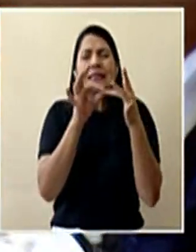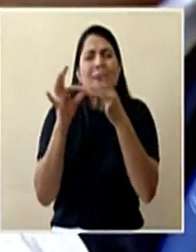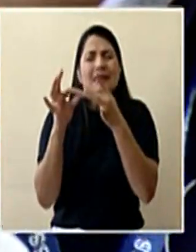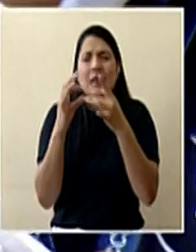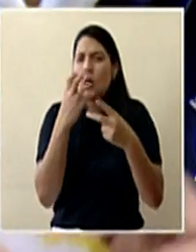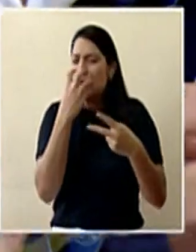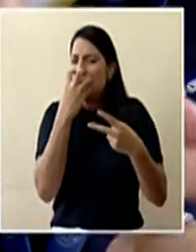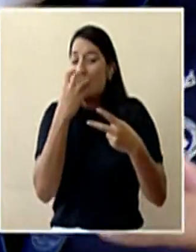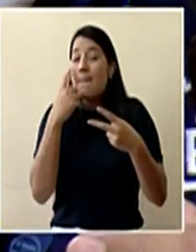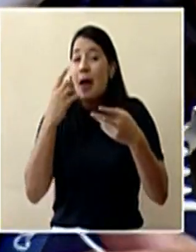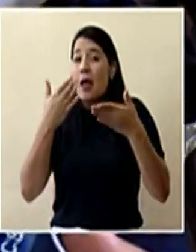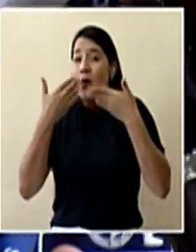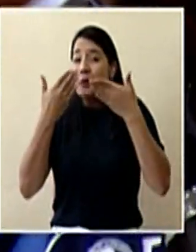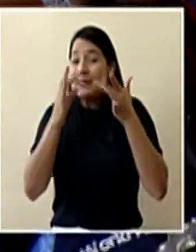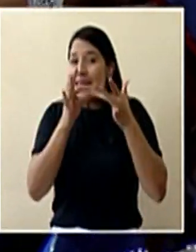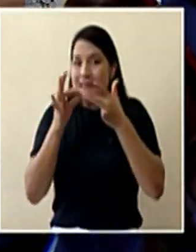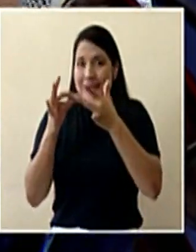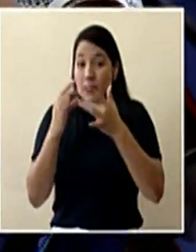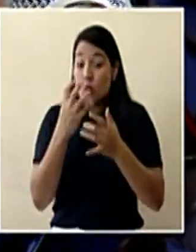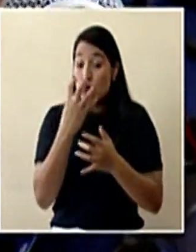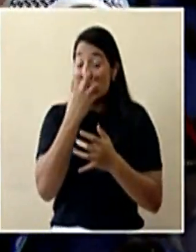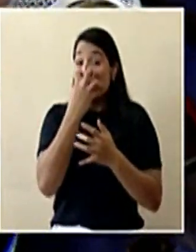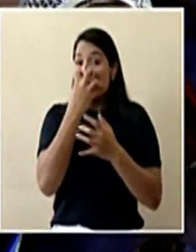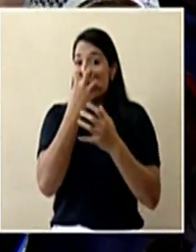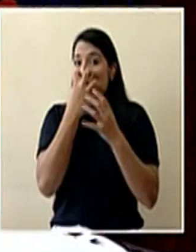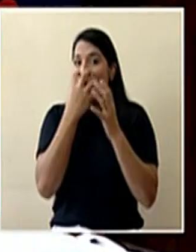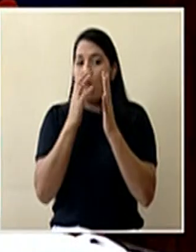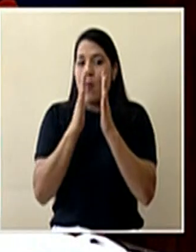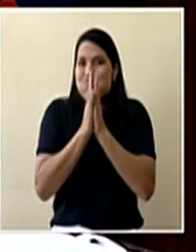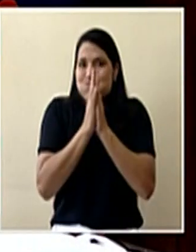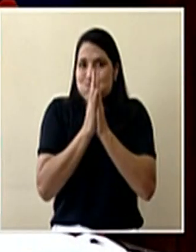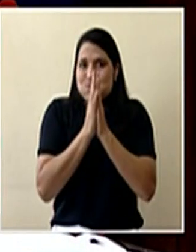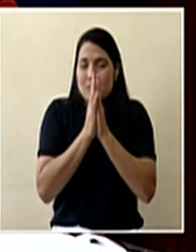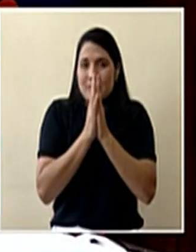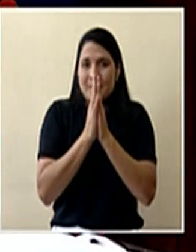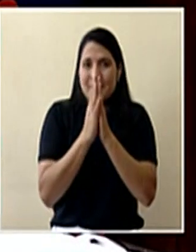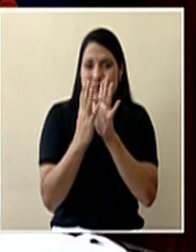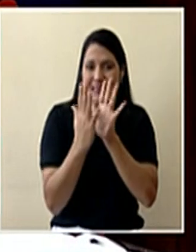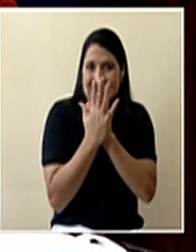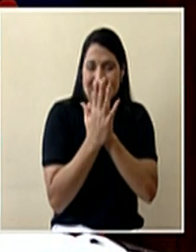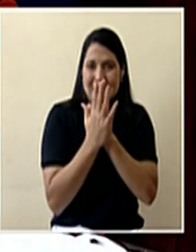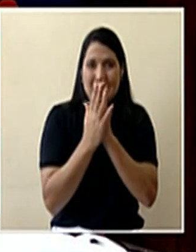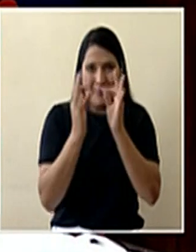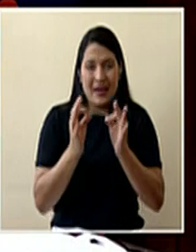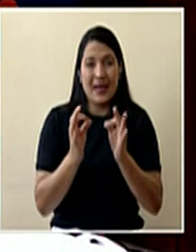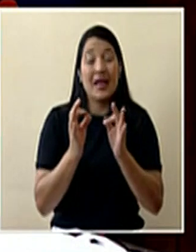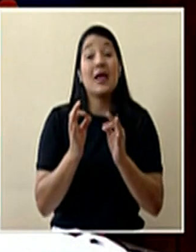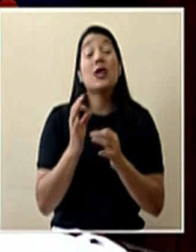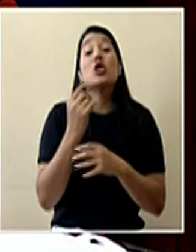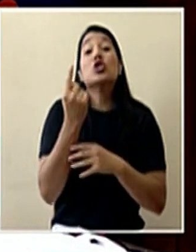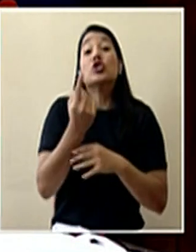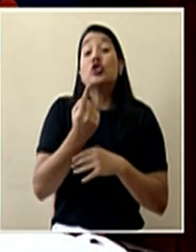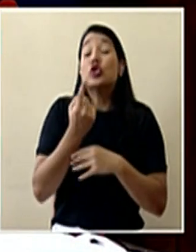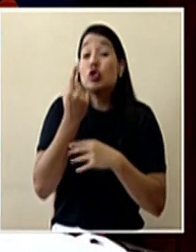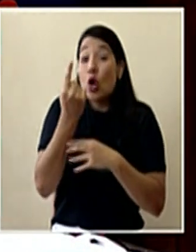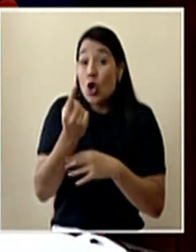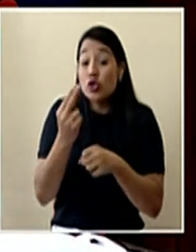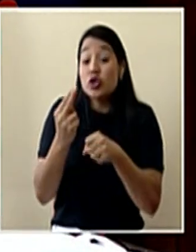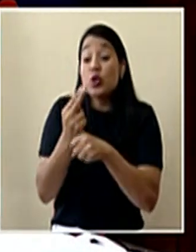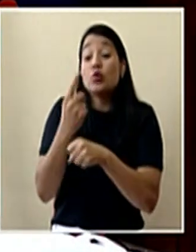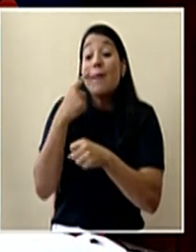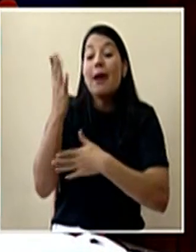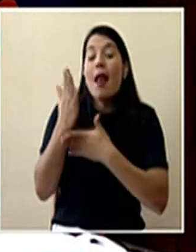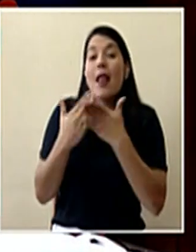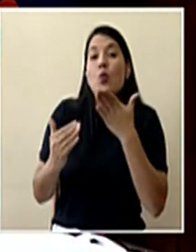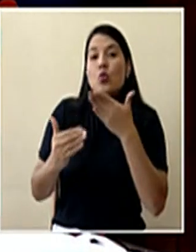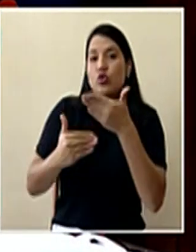especializado, el cual realiza un sello cuando se coloca. De hecho, está indicado solamente para realizar ciertos procedimientos